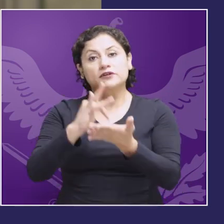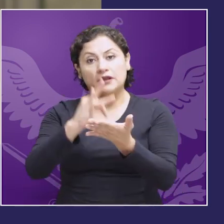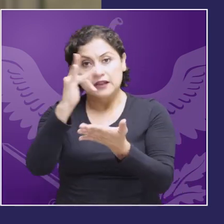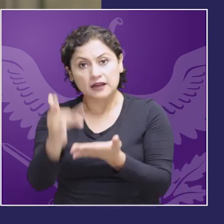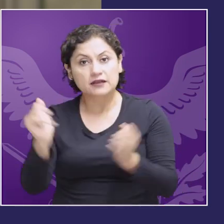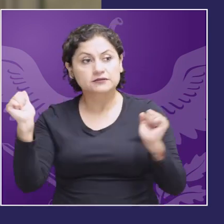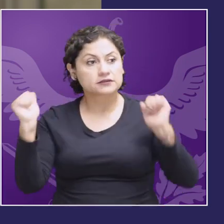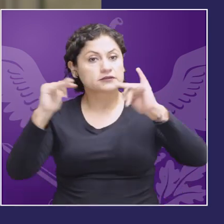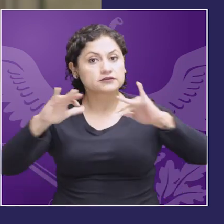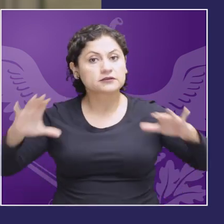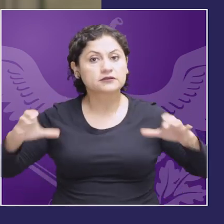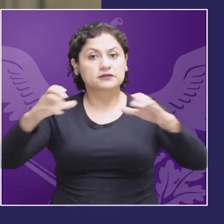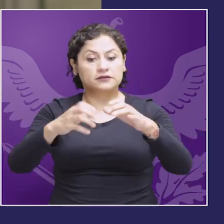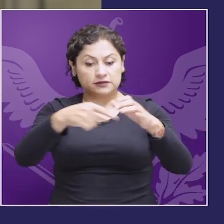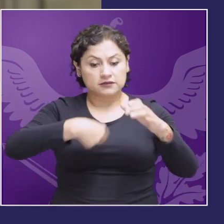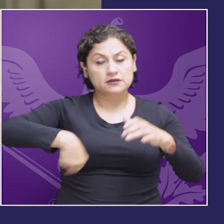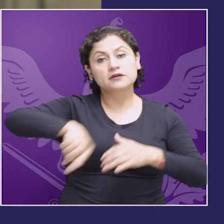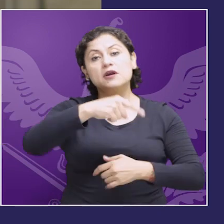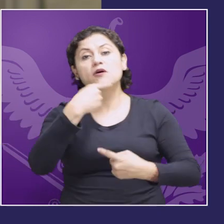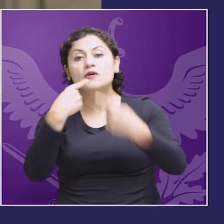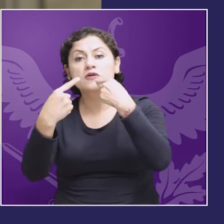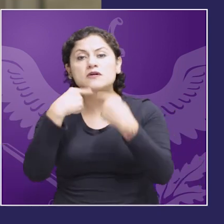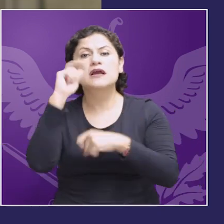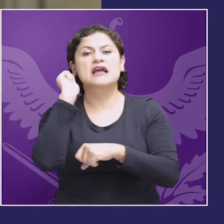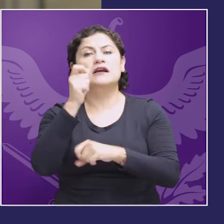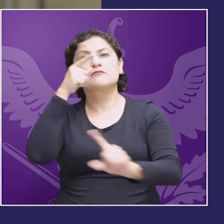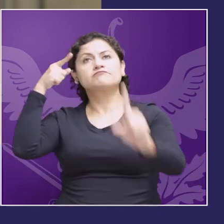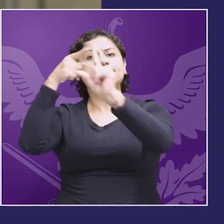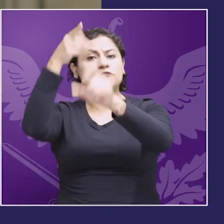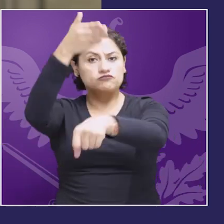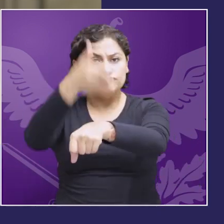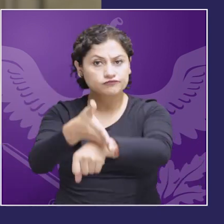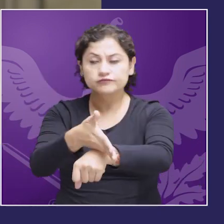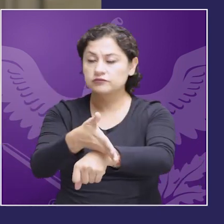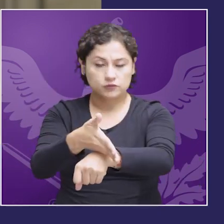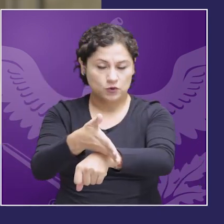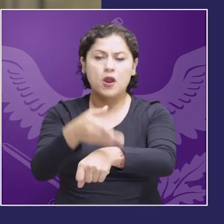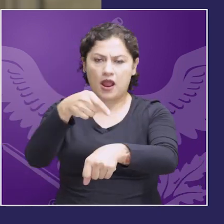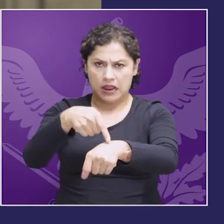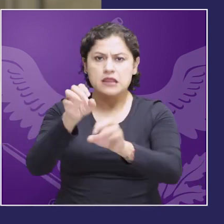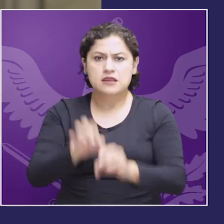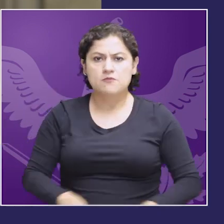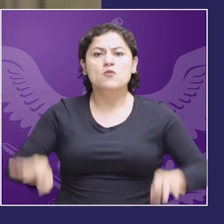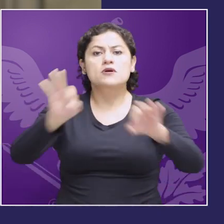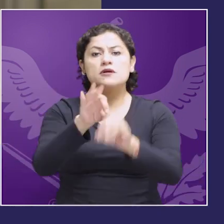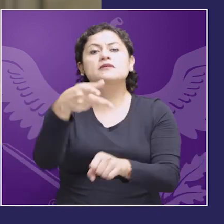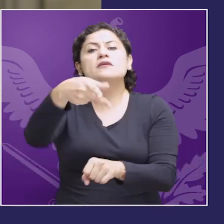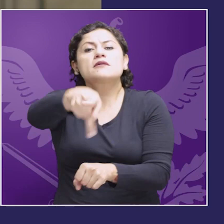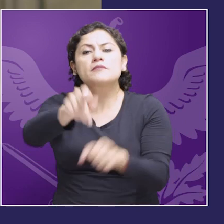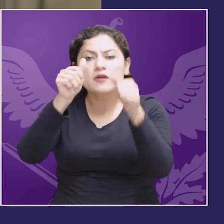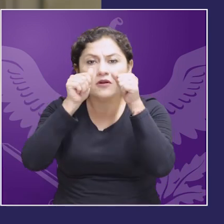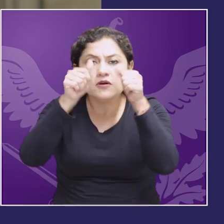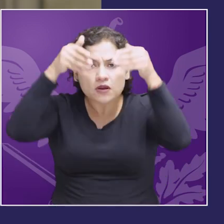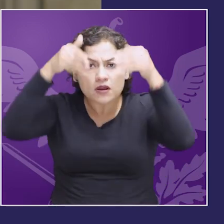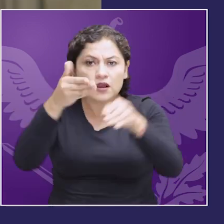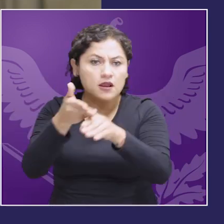ir más allá del abordaje punitivo, que sin duda sigue siendo sumamente importante, y que nos invita a enfocarnos en la